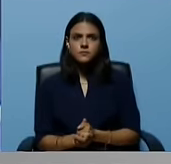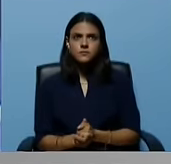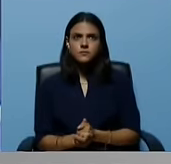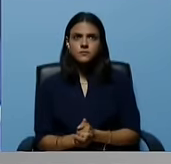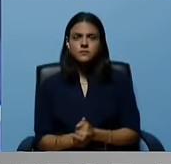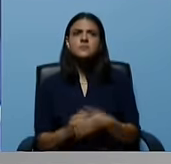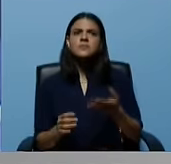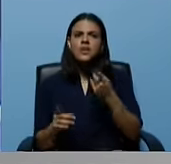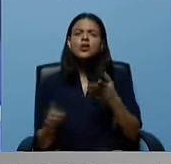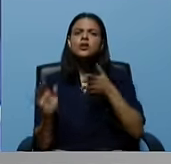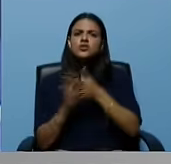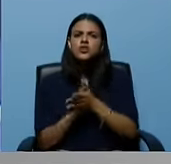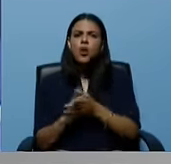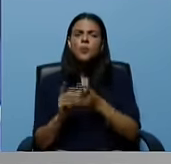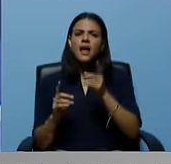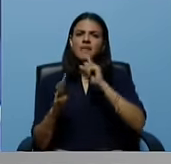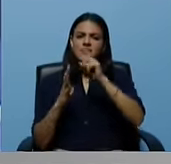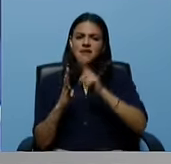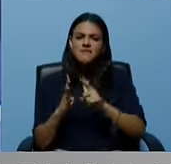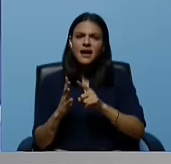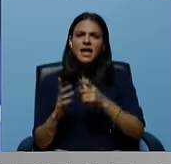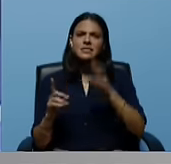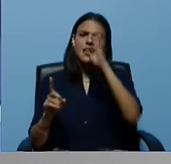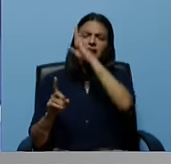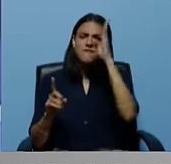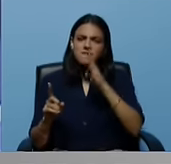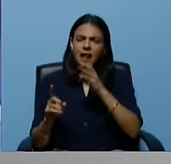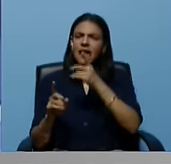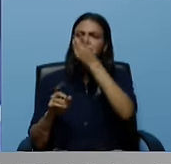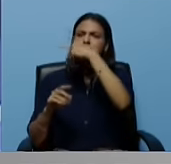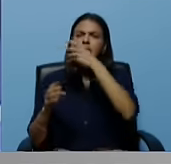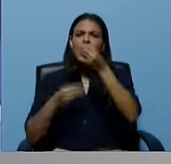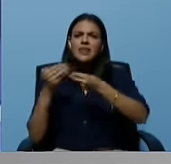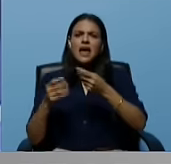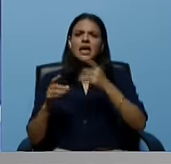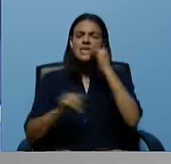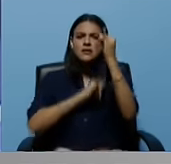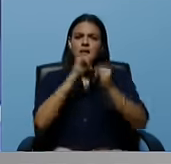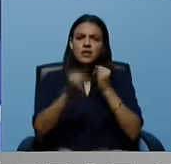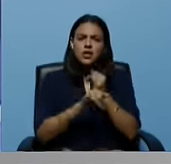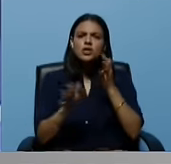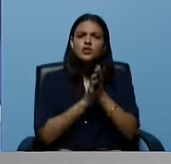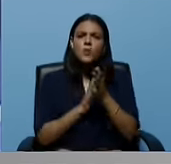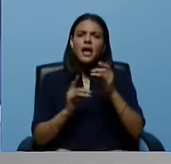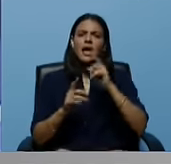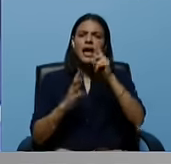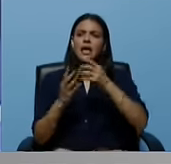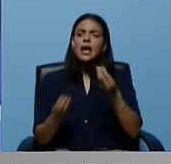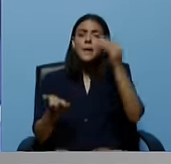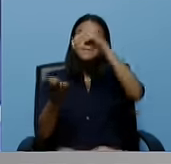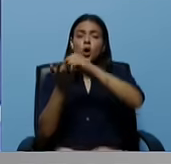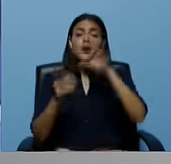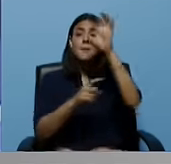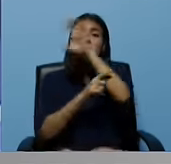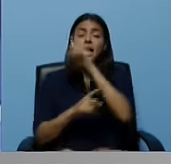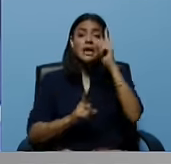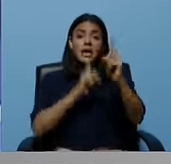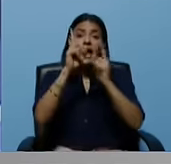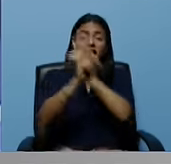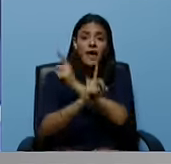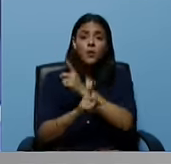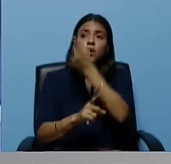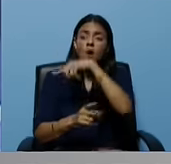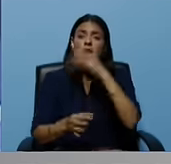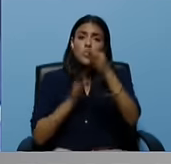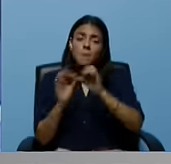La Convención sobre Asilos y Refugios, que son convenciones internacionales de derecho internacional establecidas por los países,